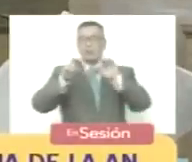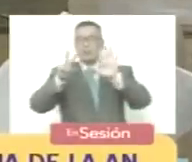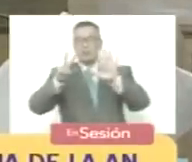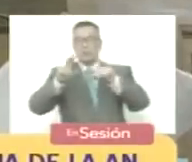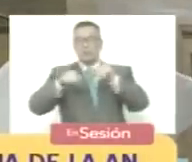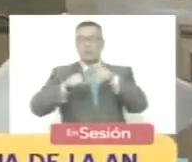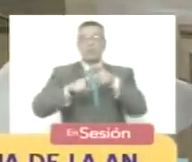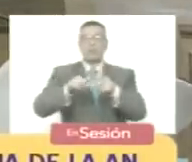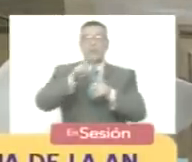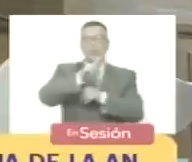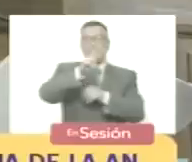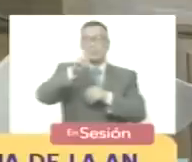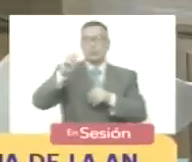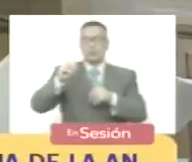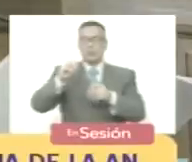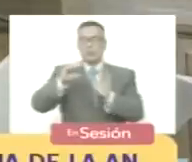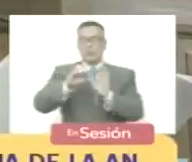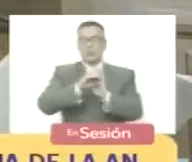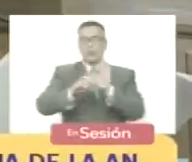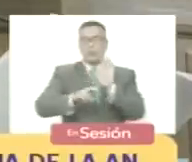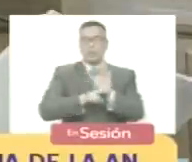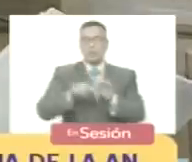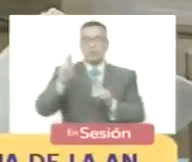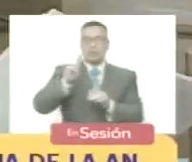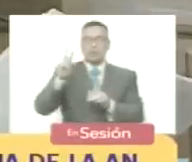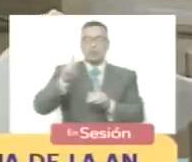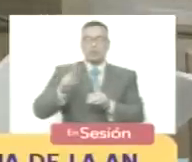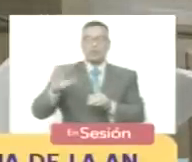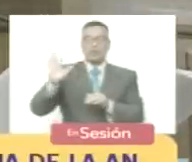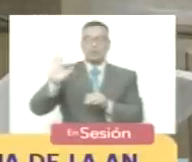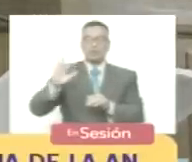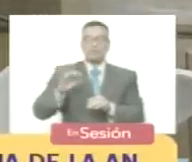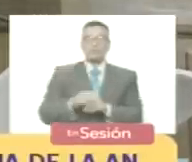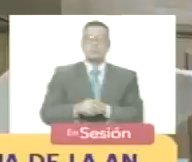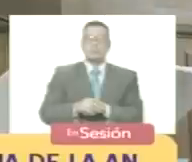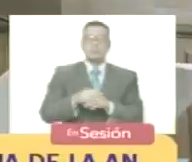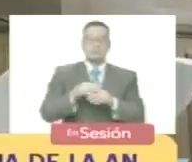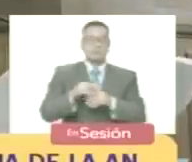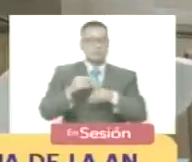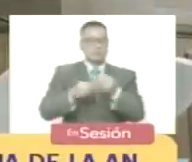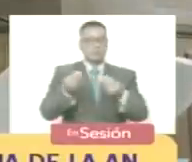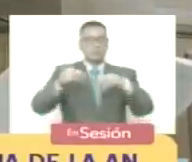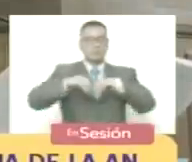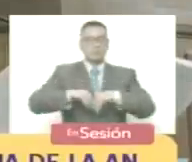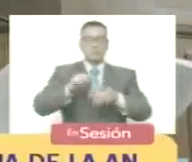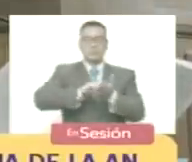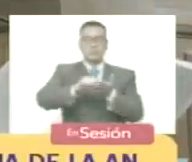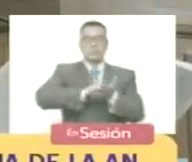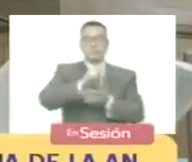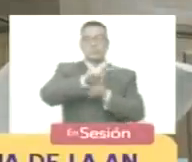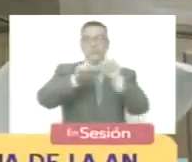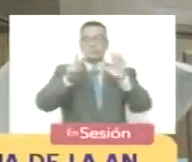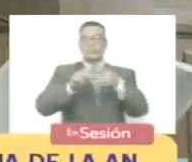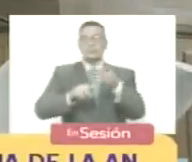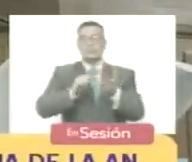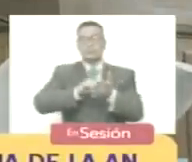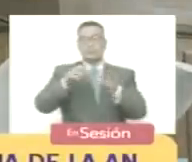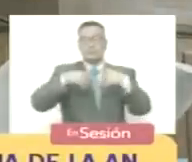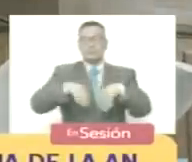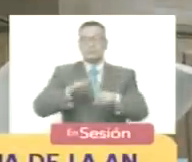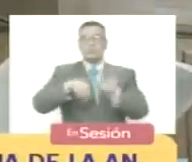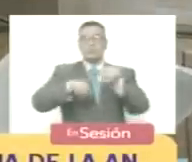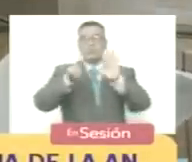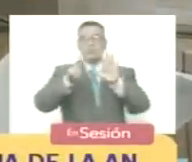219 y 220 de la Constitución de la República Bolivariana de Venezuela, en concordancia con los artículos 27, numeral